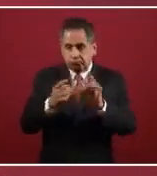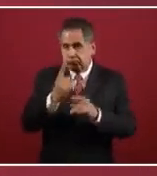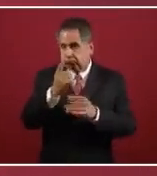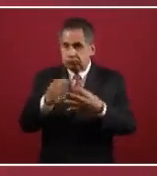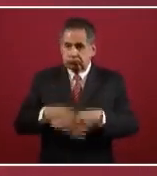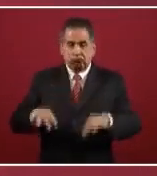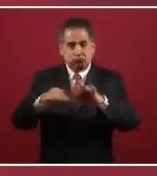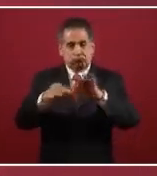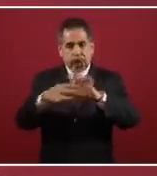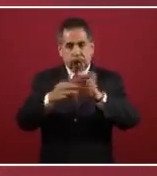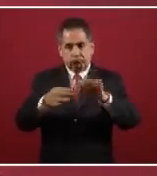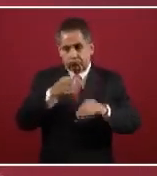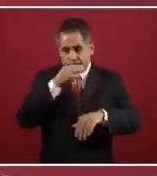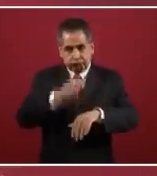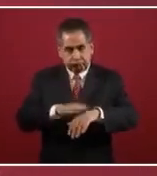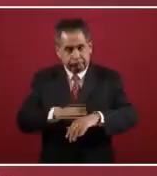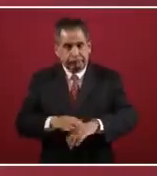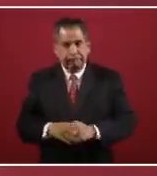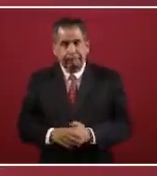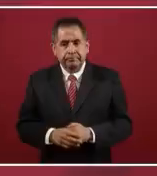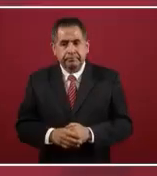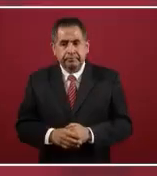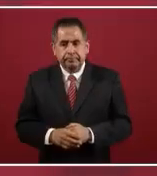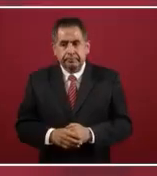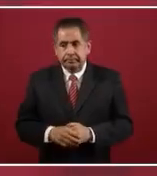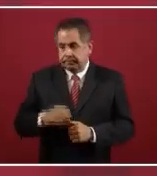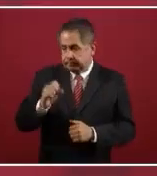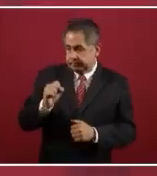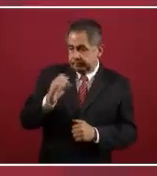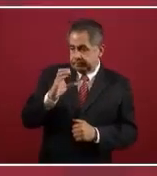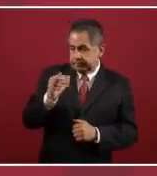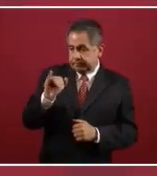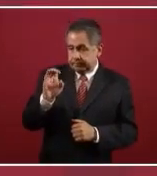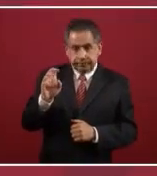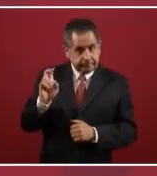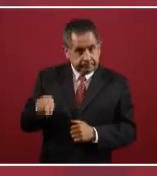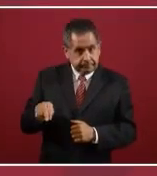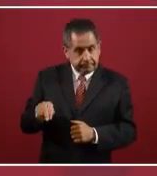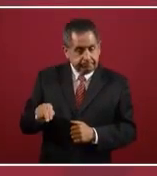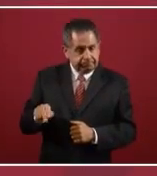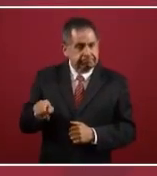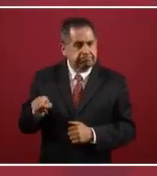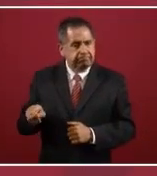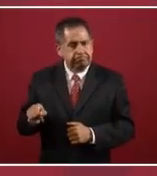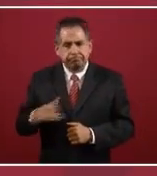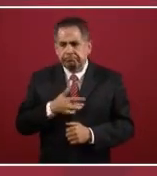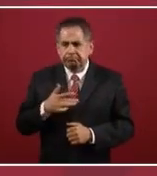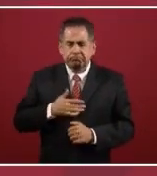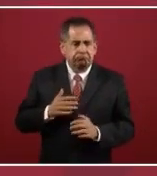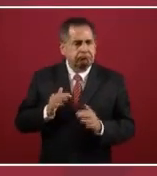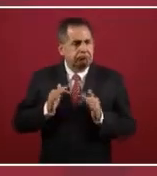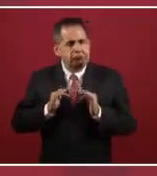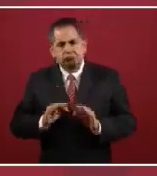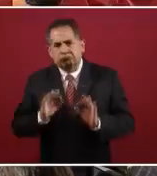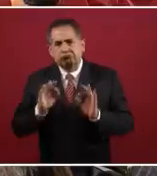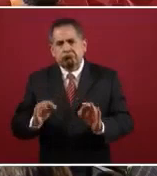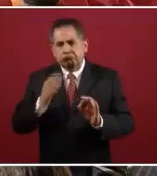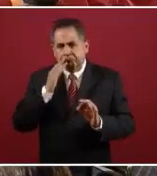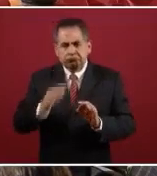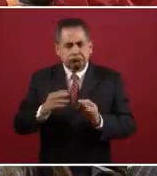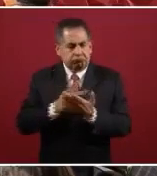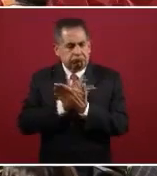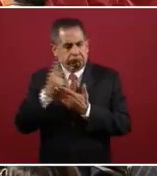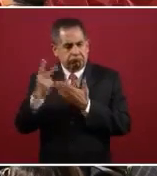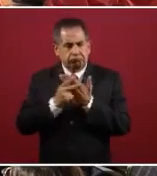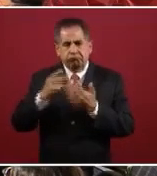y decirles lo siguiente. La Secretaría de Bienestar se siente muy a gusto de albergar este